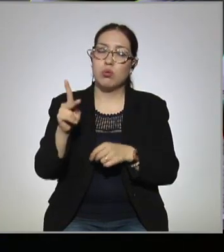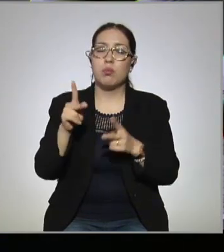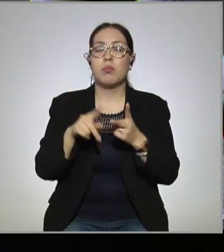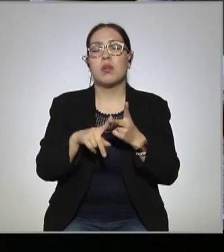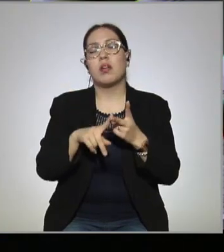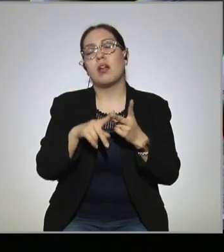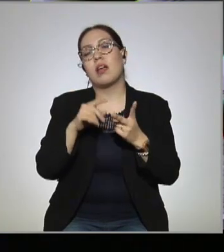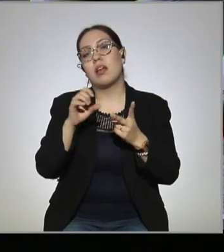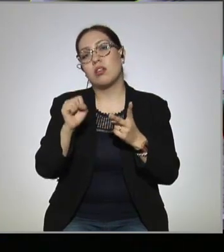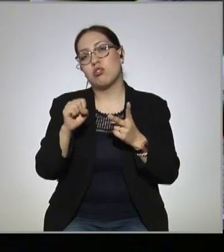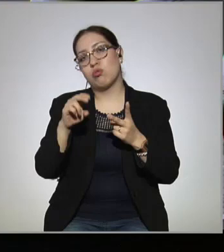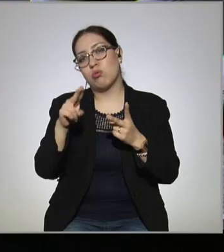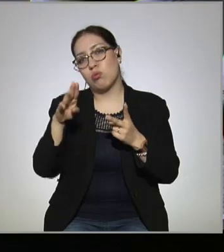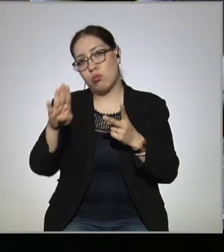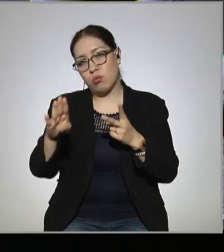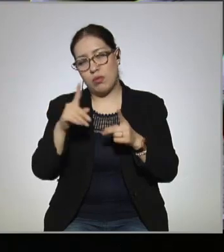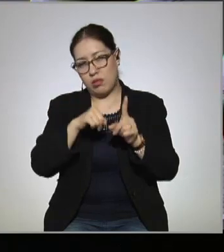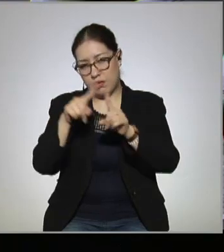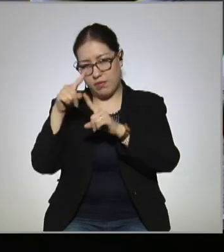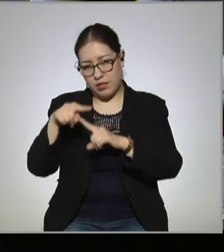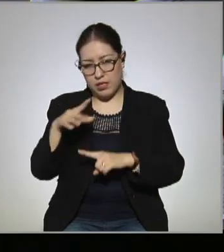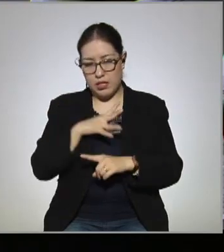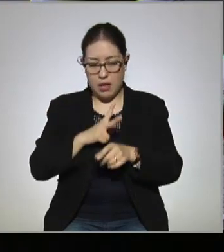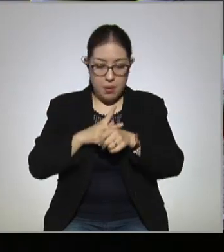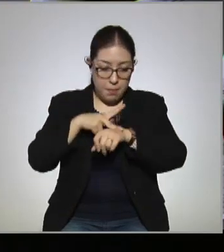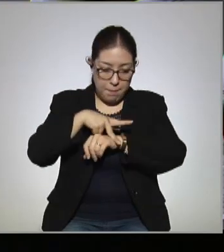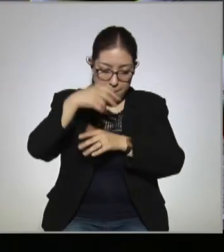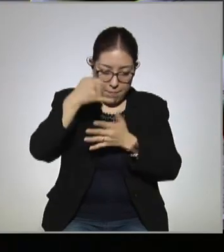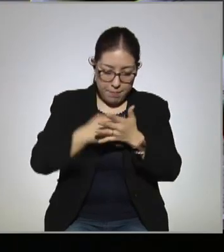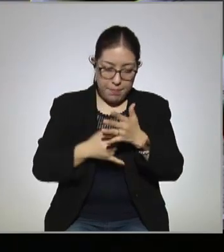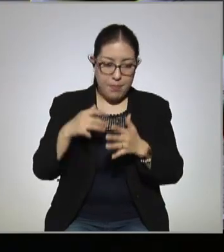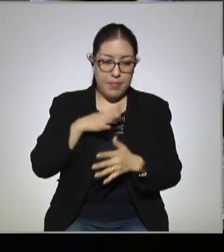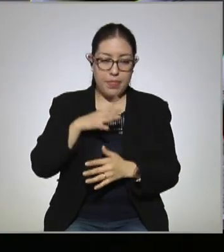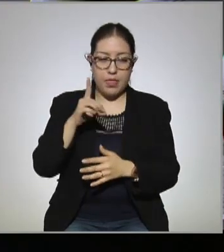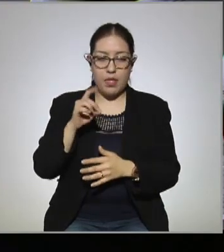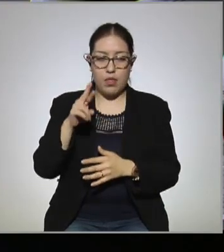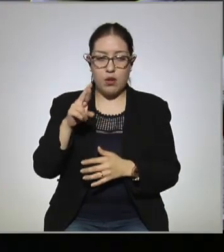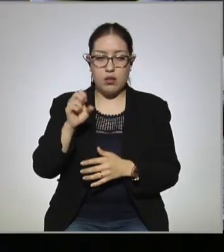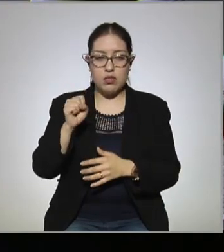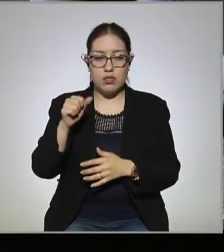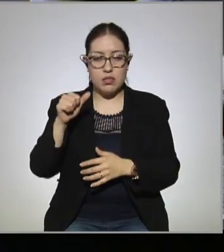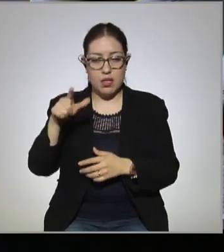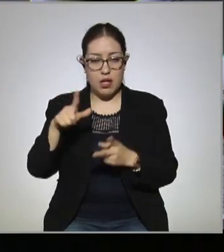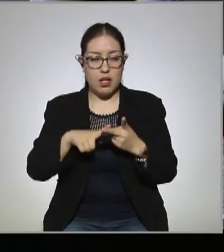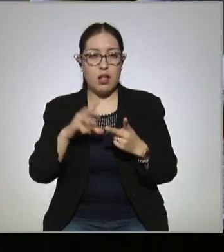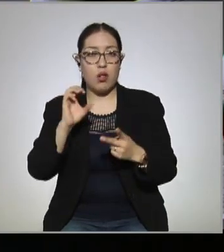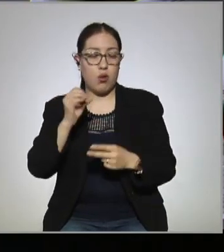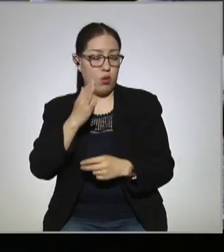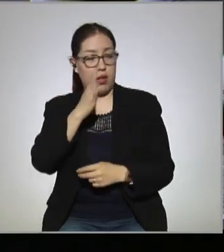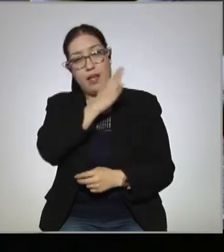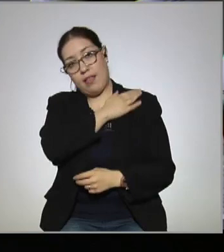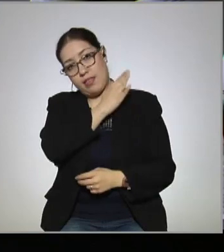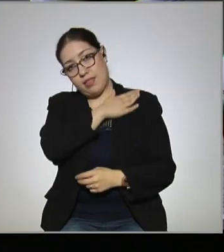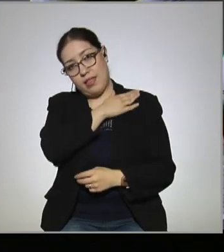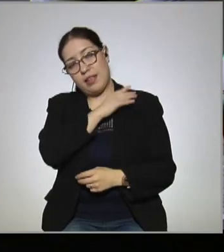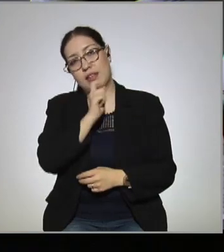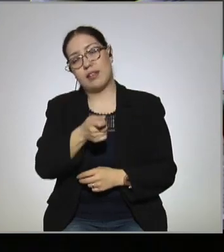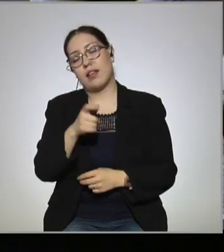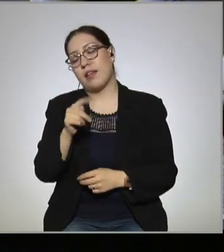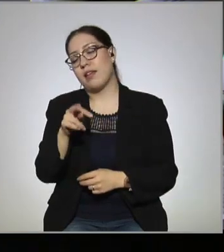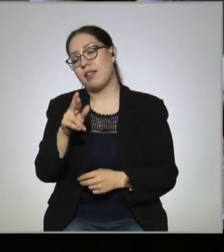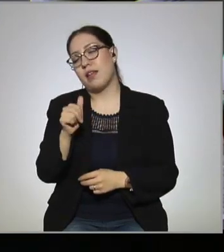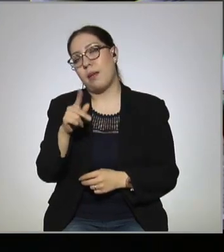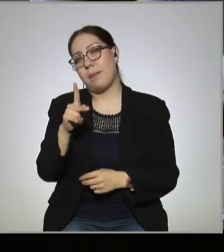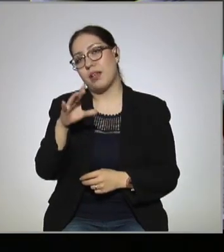infraespinoso, se pasan músculos grandes, como puede ser el dorsal ancho o el pectoral mayor, o inclusive uno en la parte de atrás, que es el trapecio